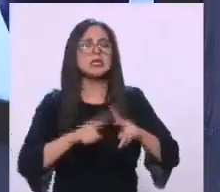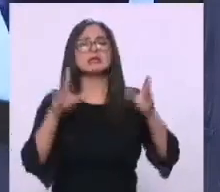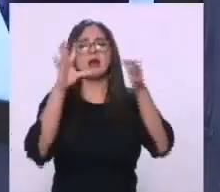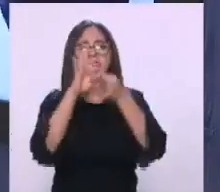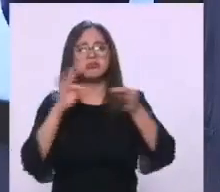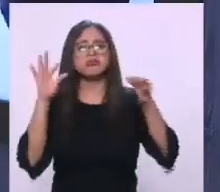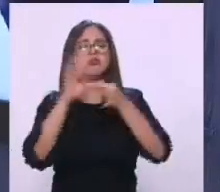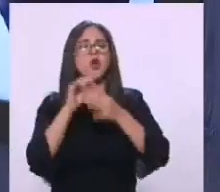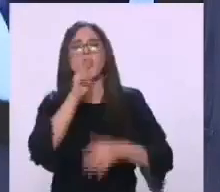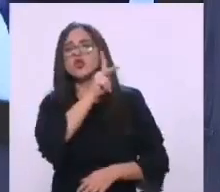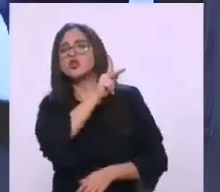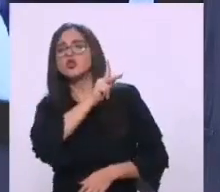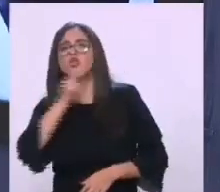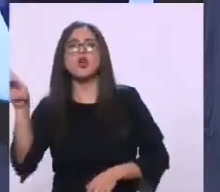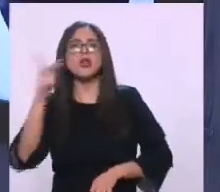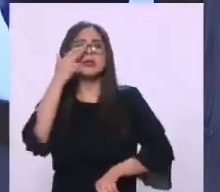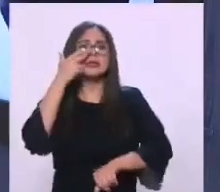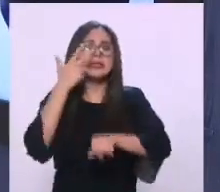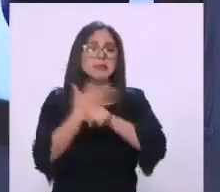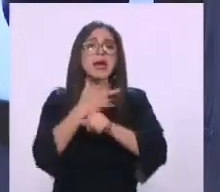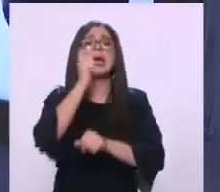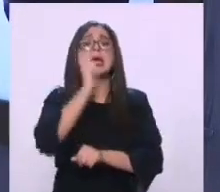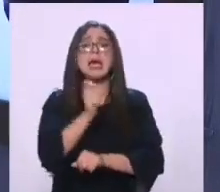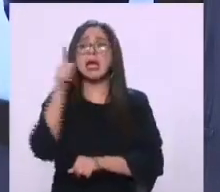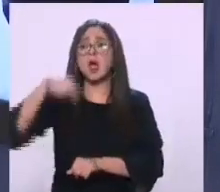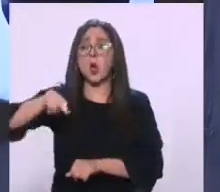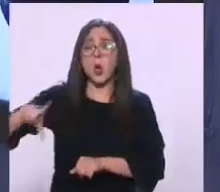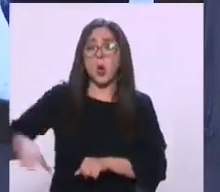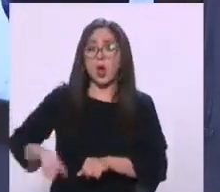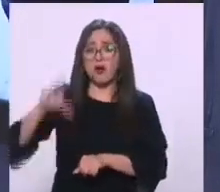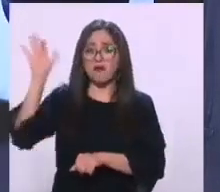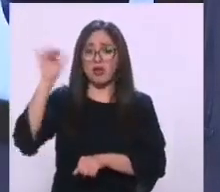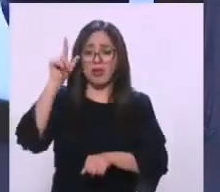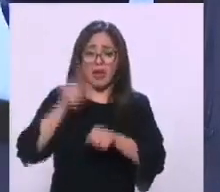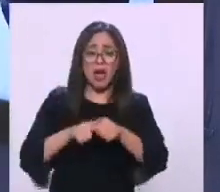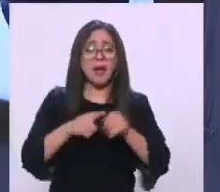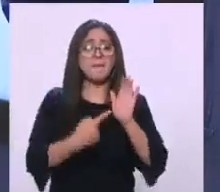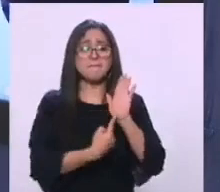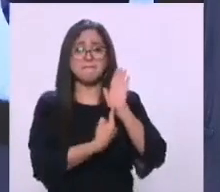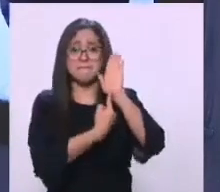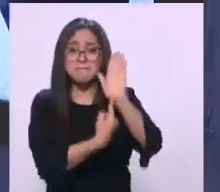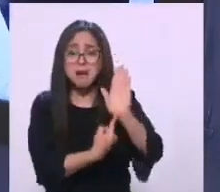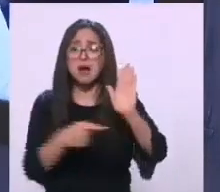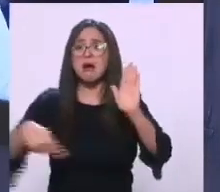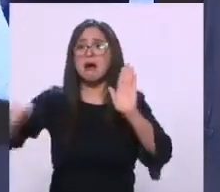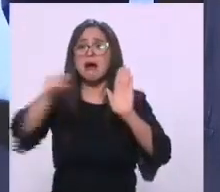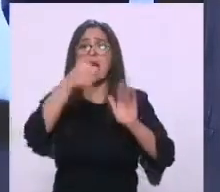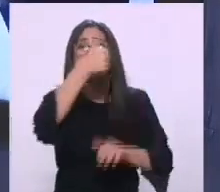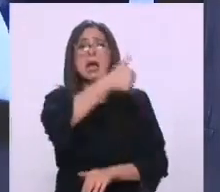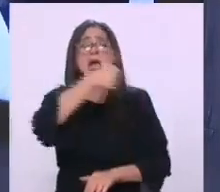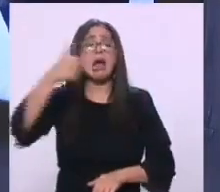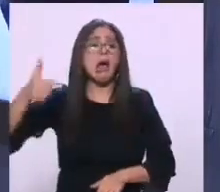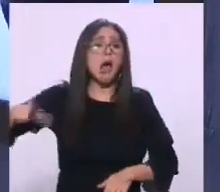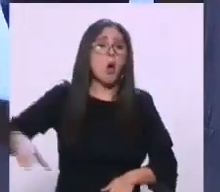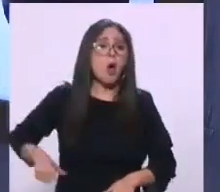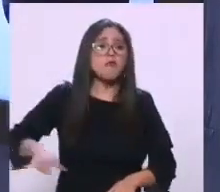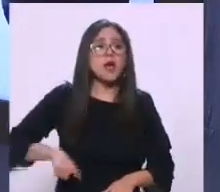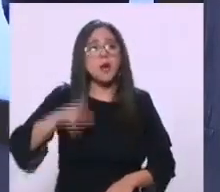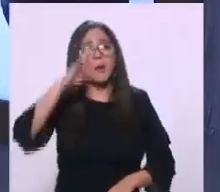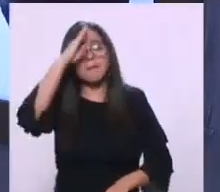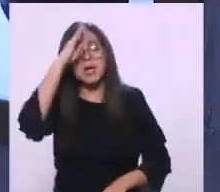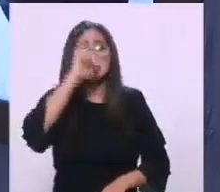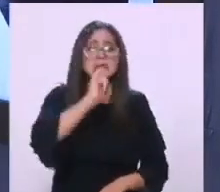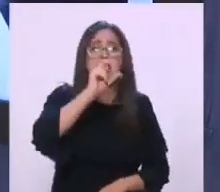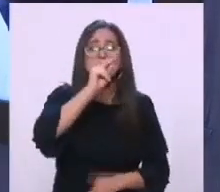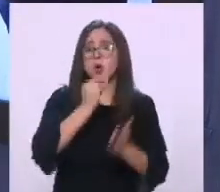se ha ido siguiendo. Es apelar a la responsabilidad de cada quien. Por otro lado, el subsecretario de Salud,